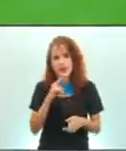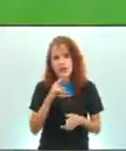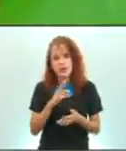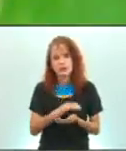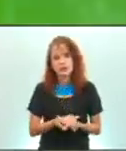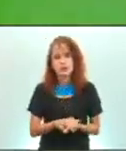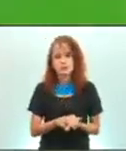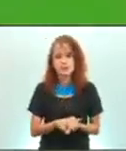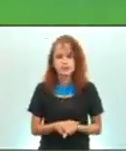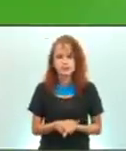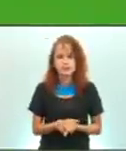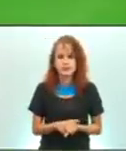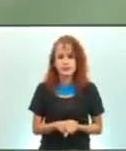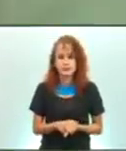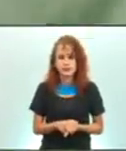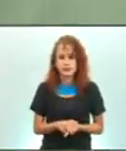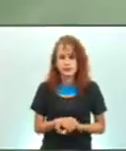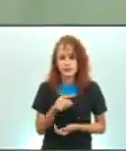totalmente.